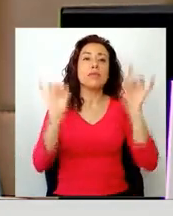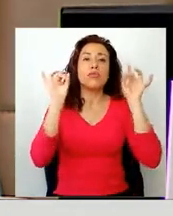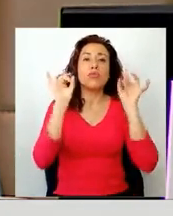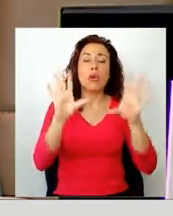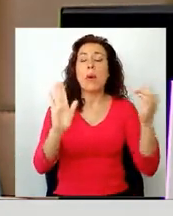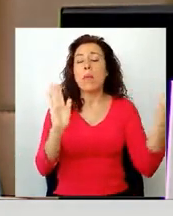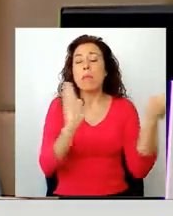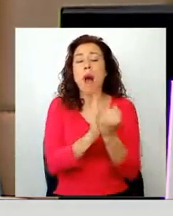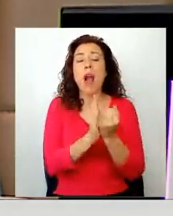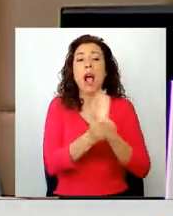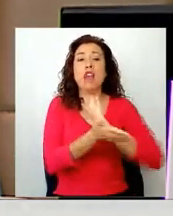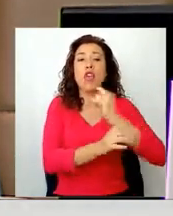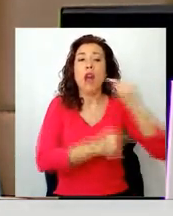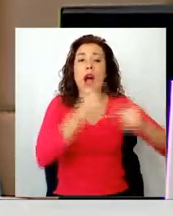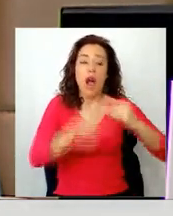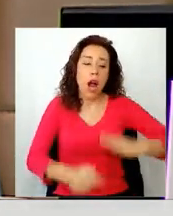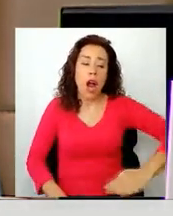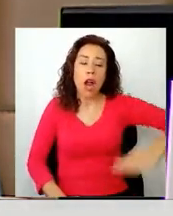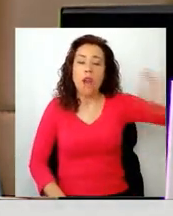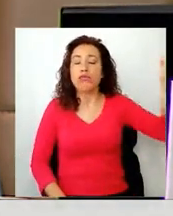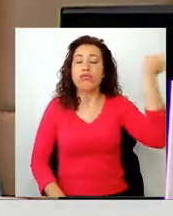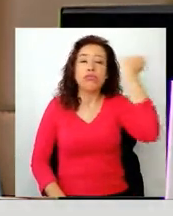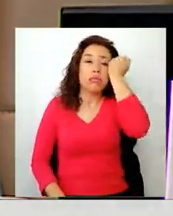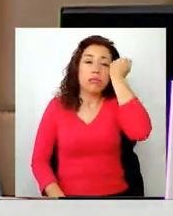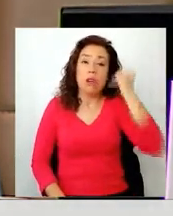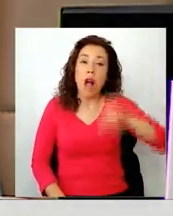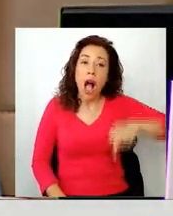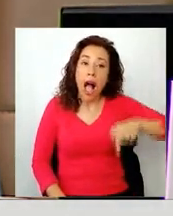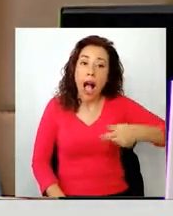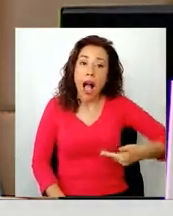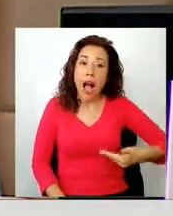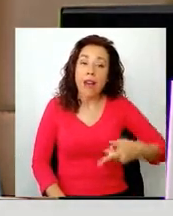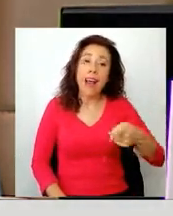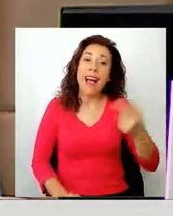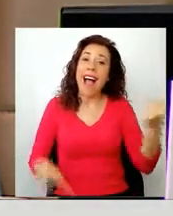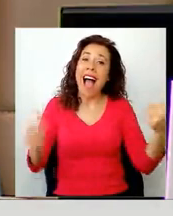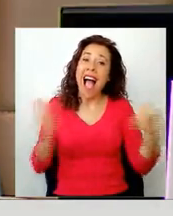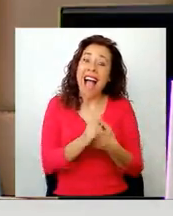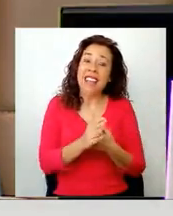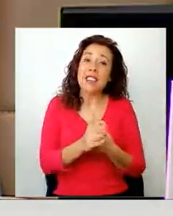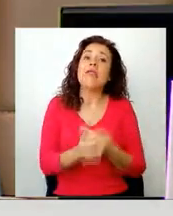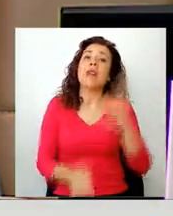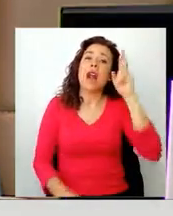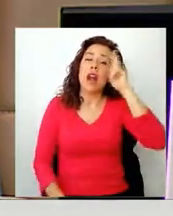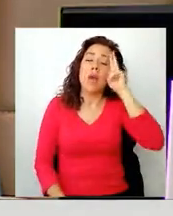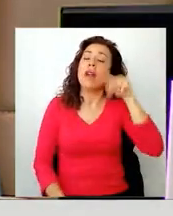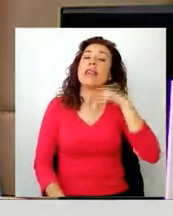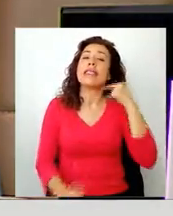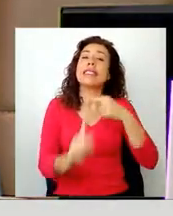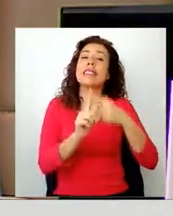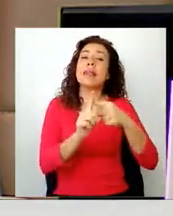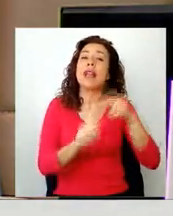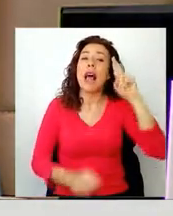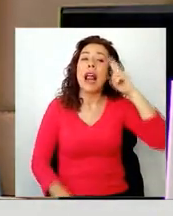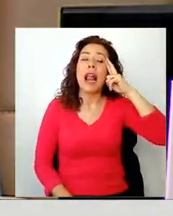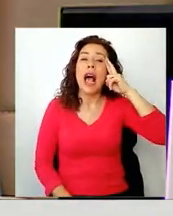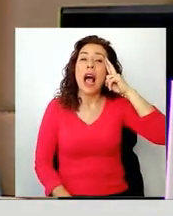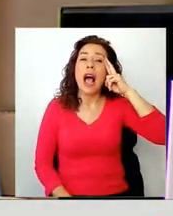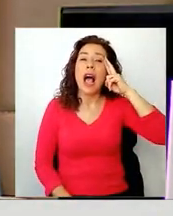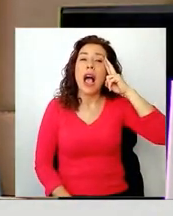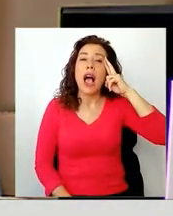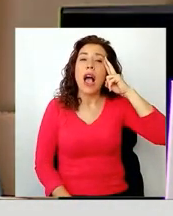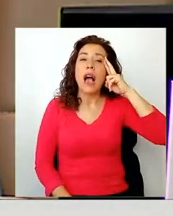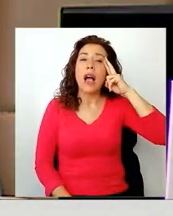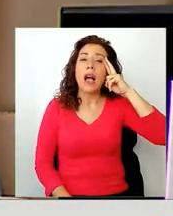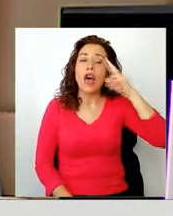generación hoy en día este accidente se recuerda en el cementerio de rancagua con cruces